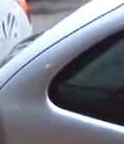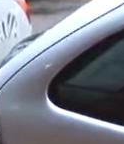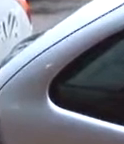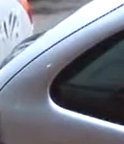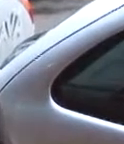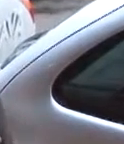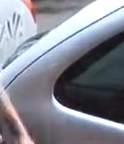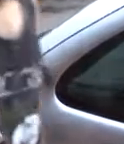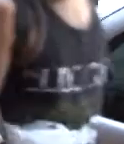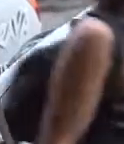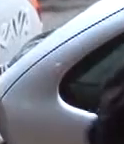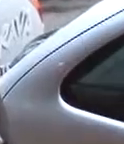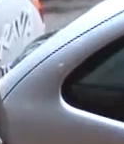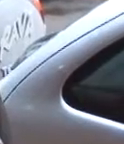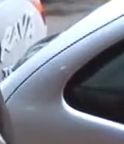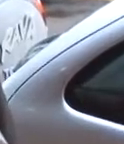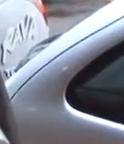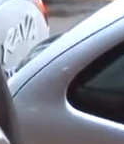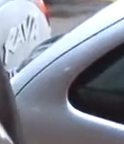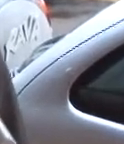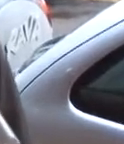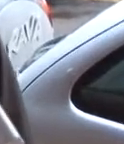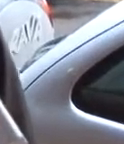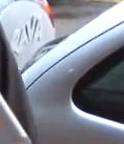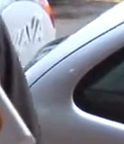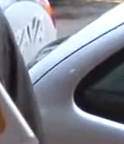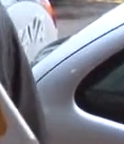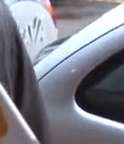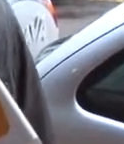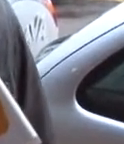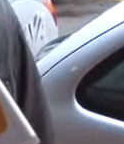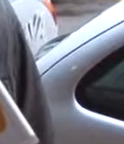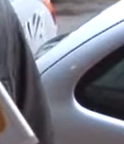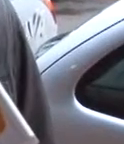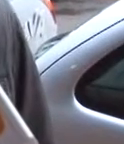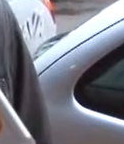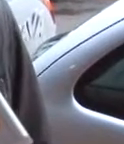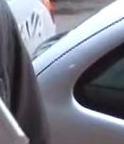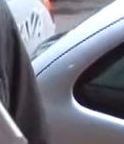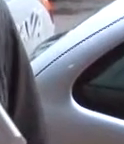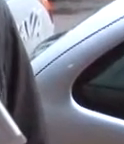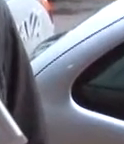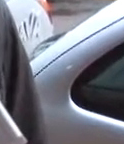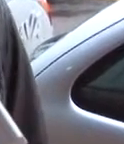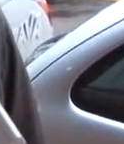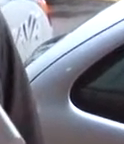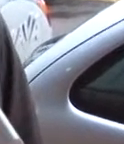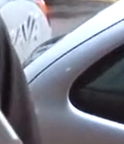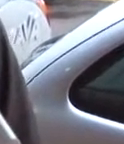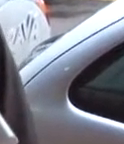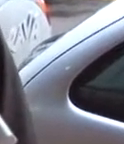como siempre los que cotizamos y pagamos mensualmente este tipo de situaciones terminamos